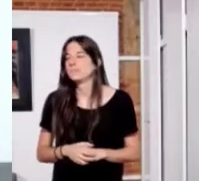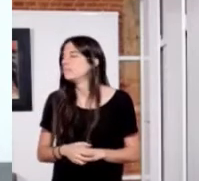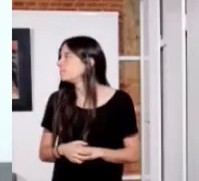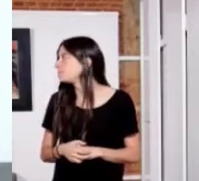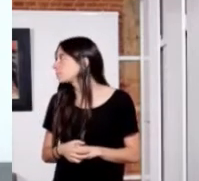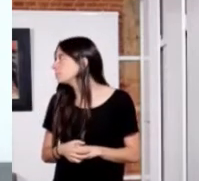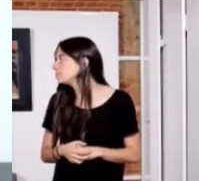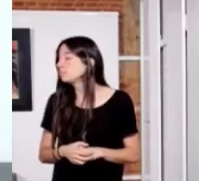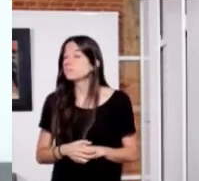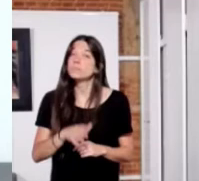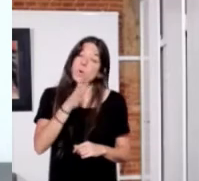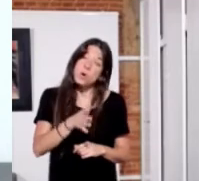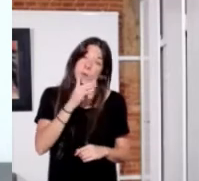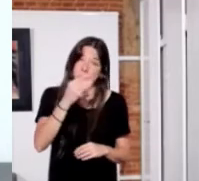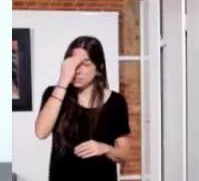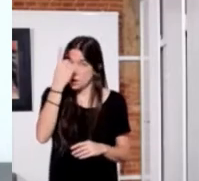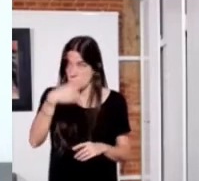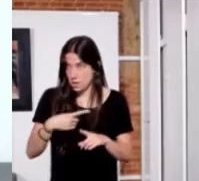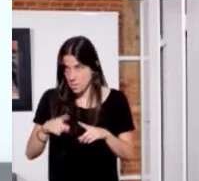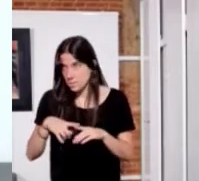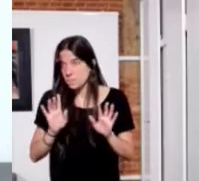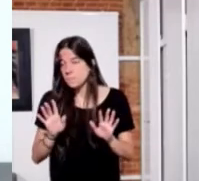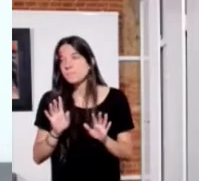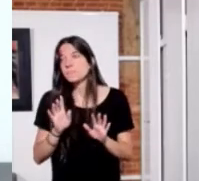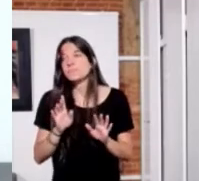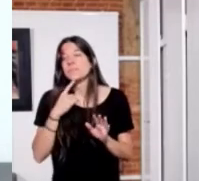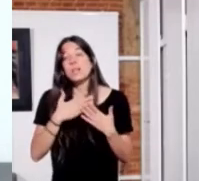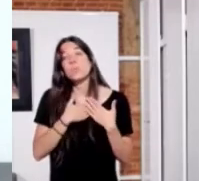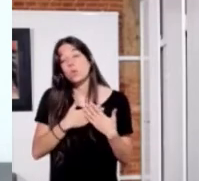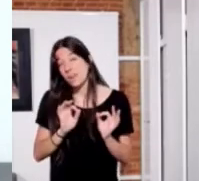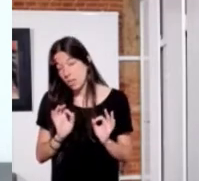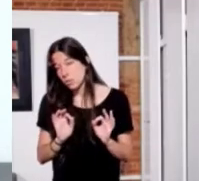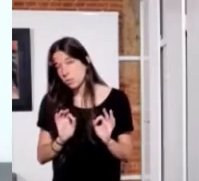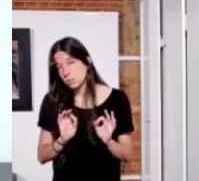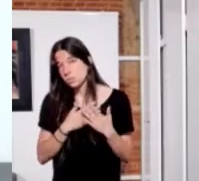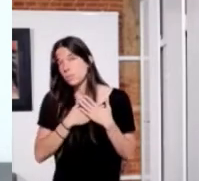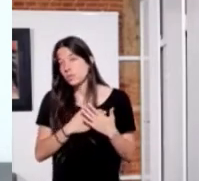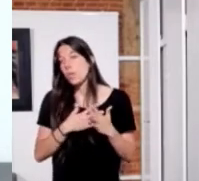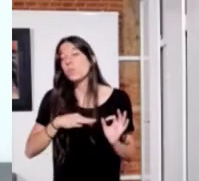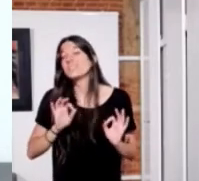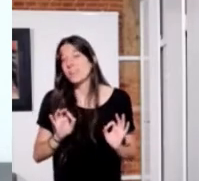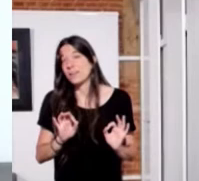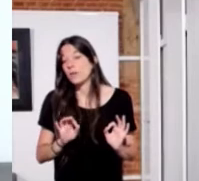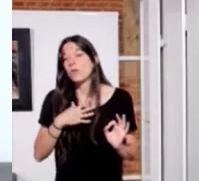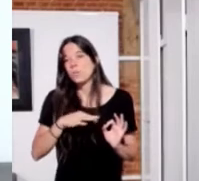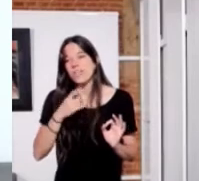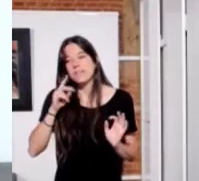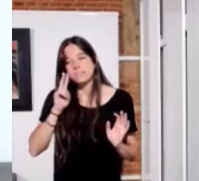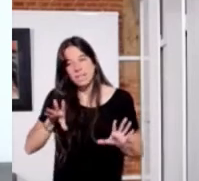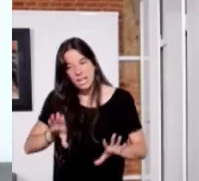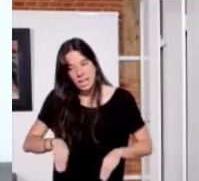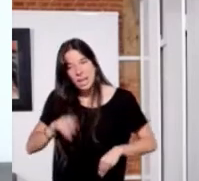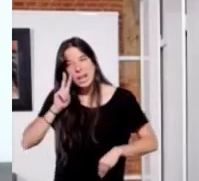Porque pensar una cosa, el voluntariado puede ser, puede legitimar y